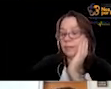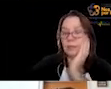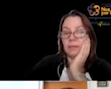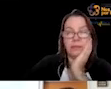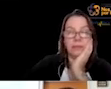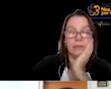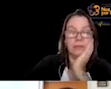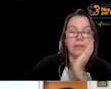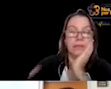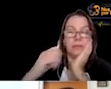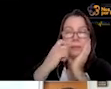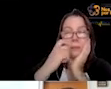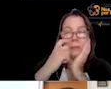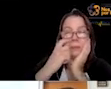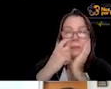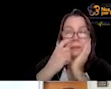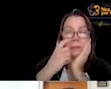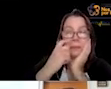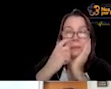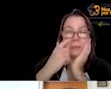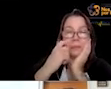doloroso. También tenemos otros,